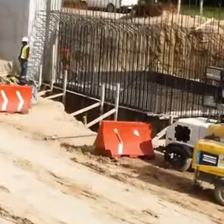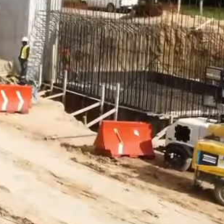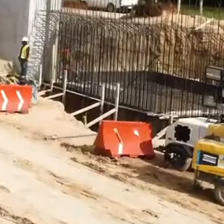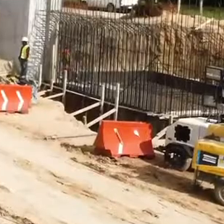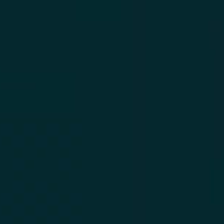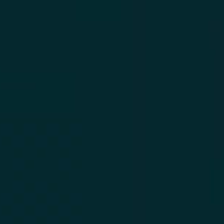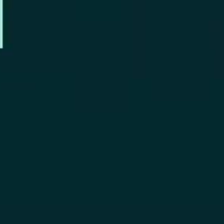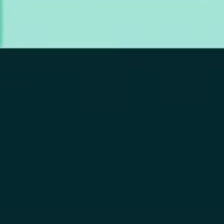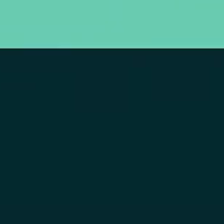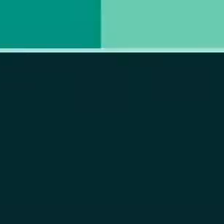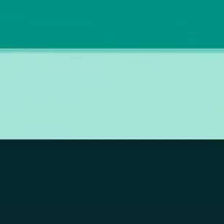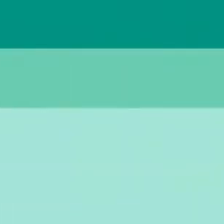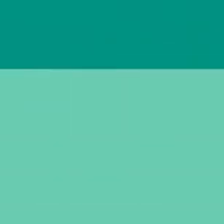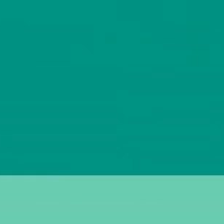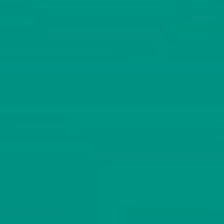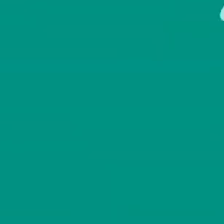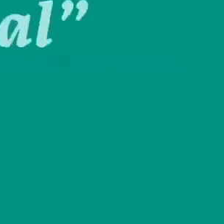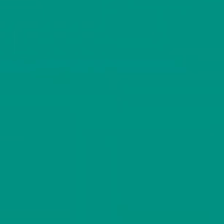40.974.